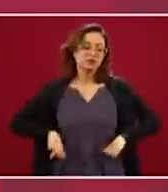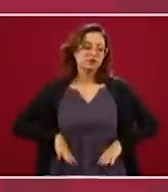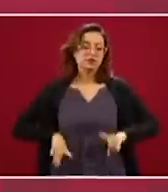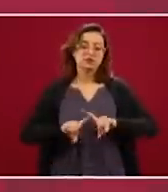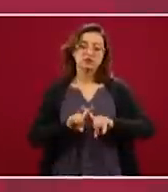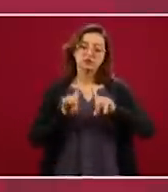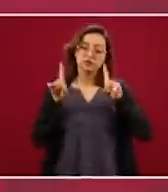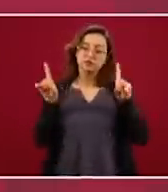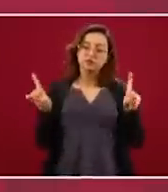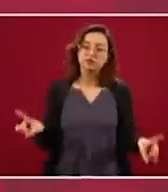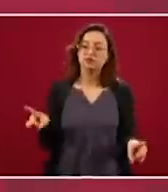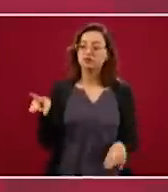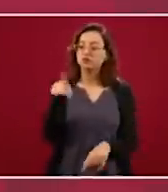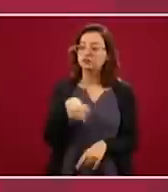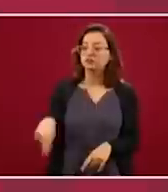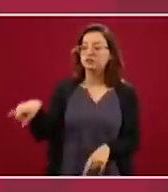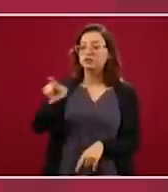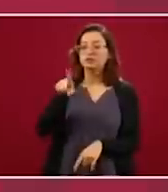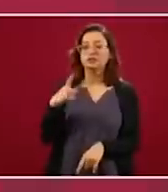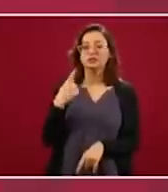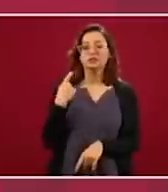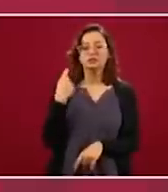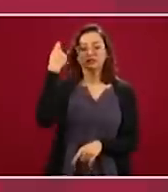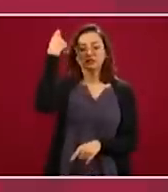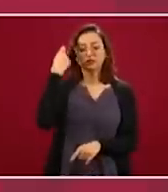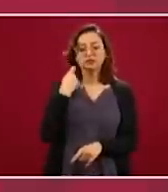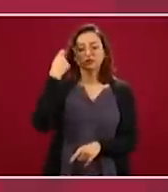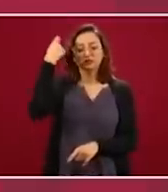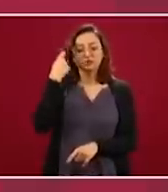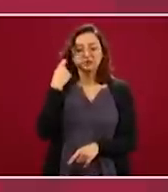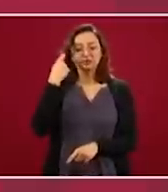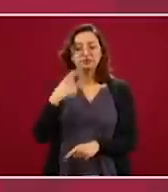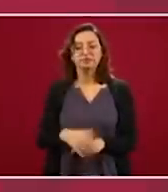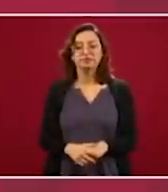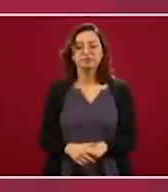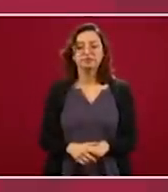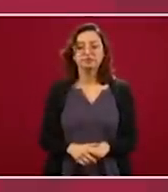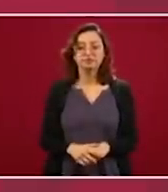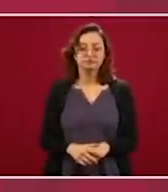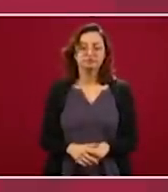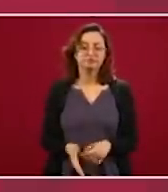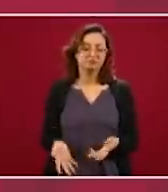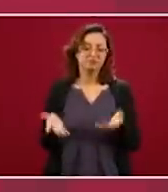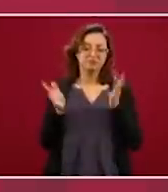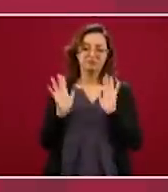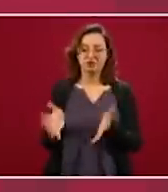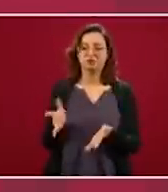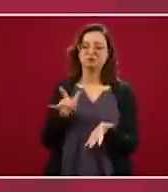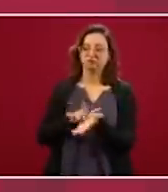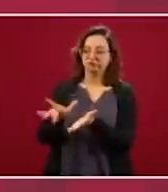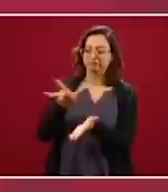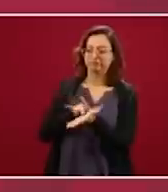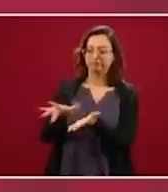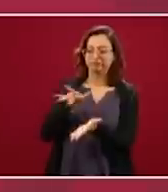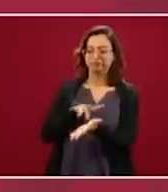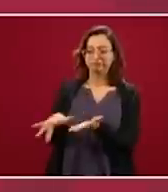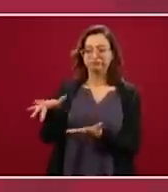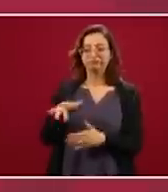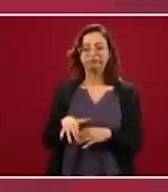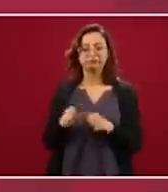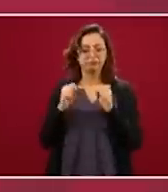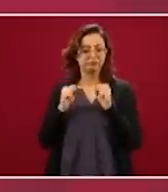tengan una pensión. Eso se está llevando a cabo.